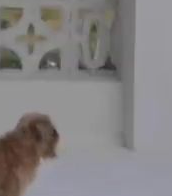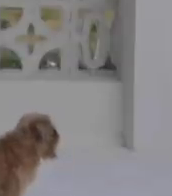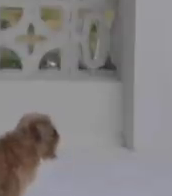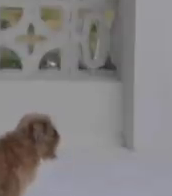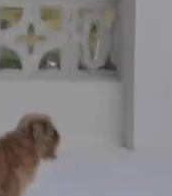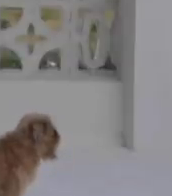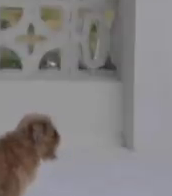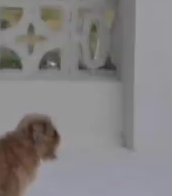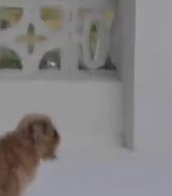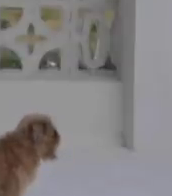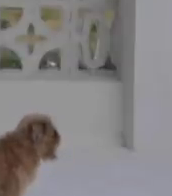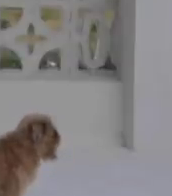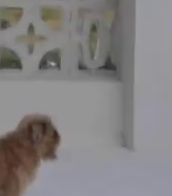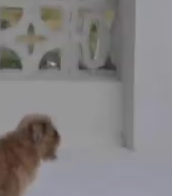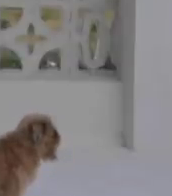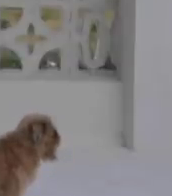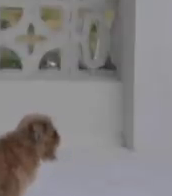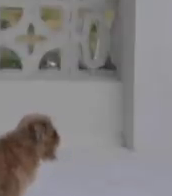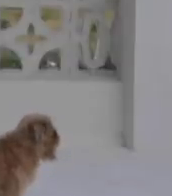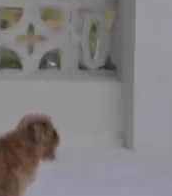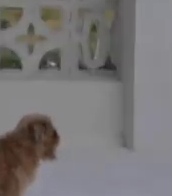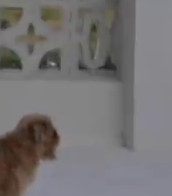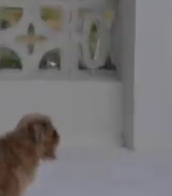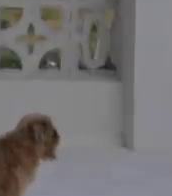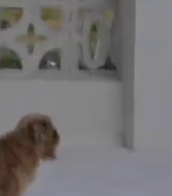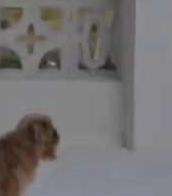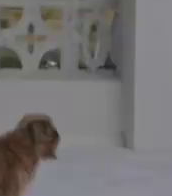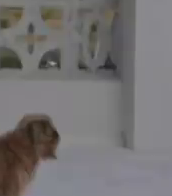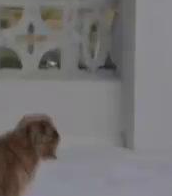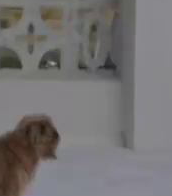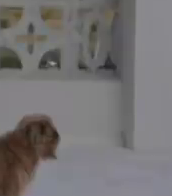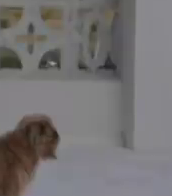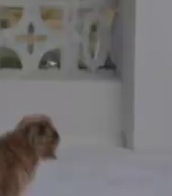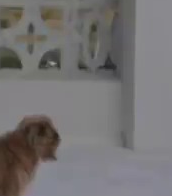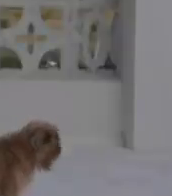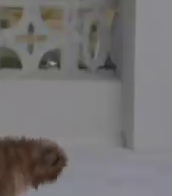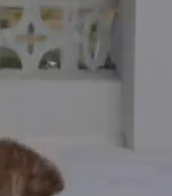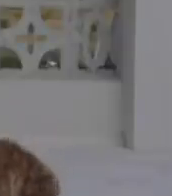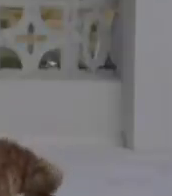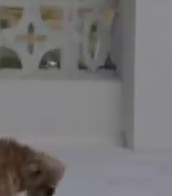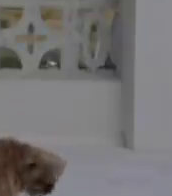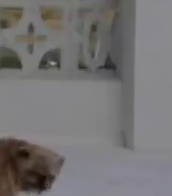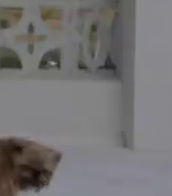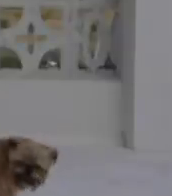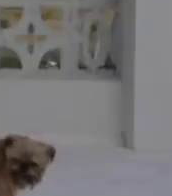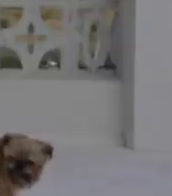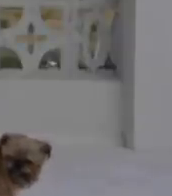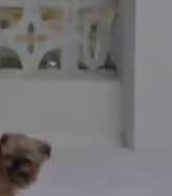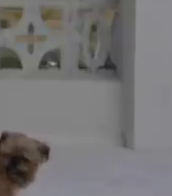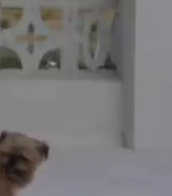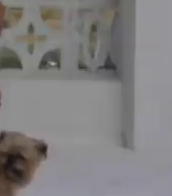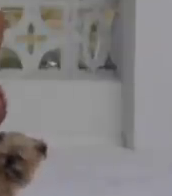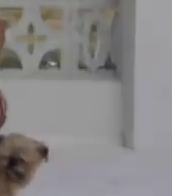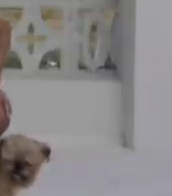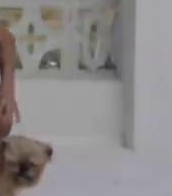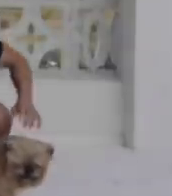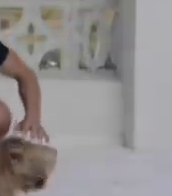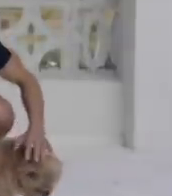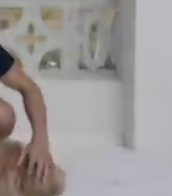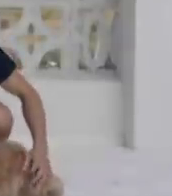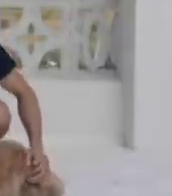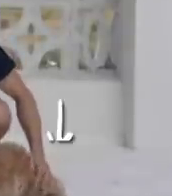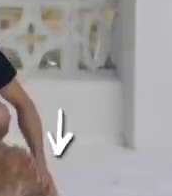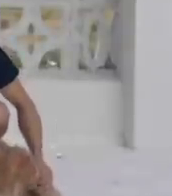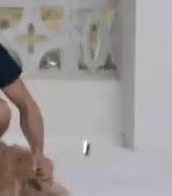4, 5, 6, 7, 8. Hacia el otro lado.